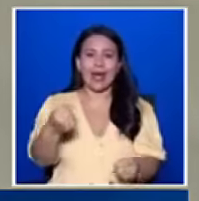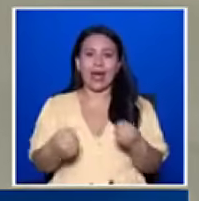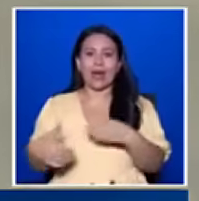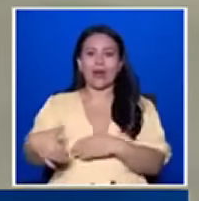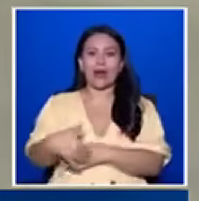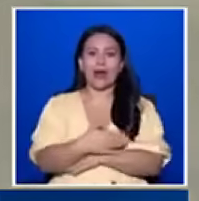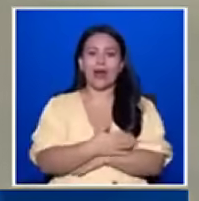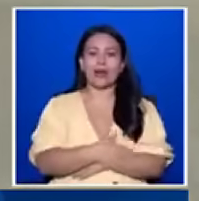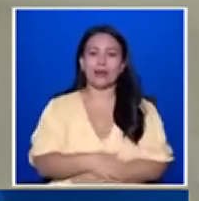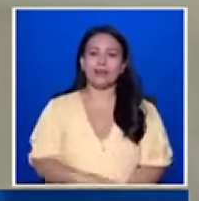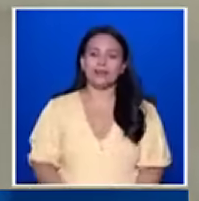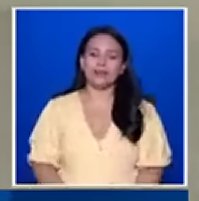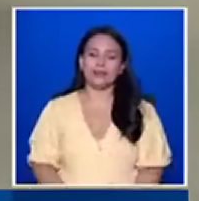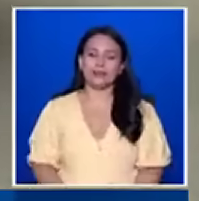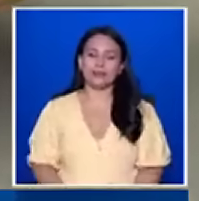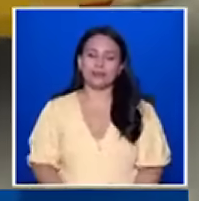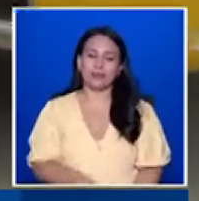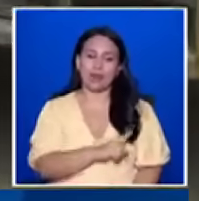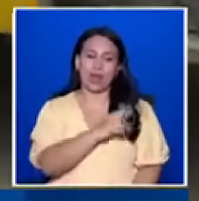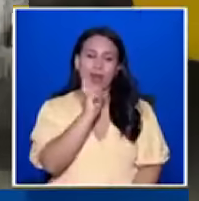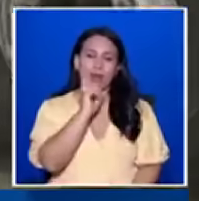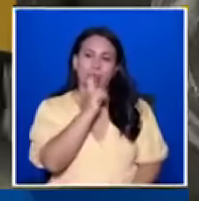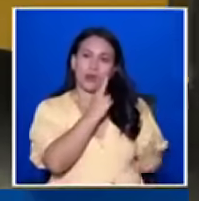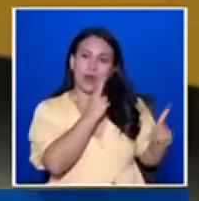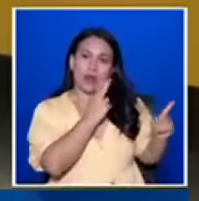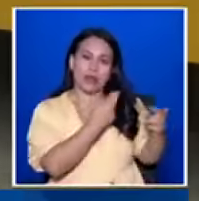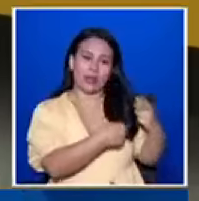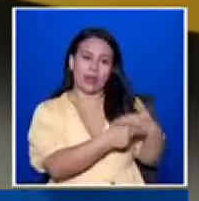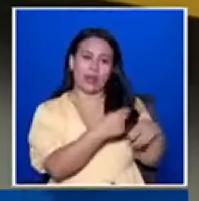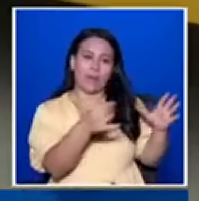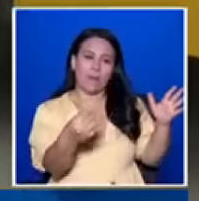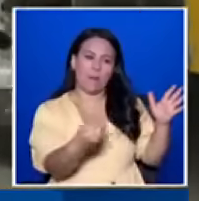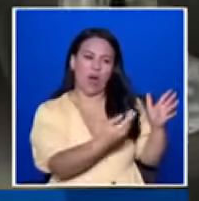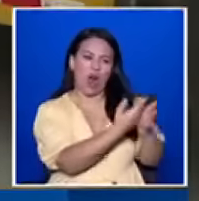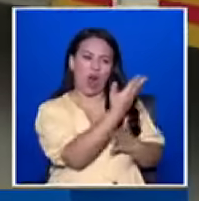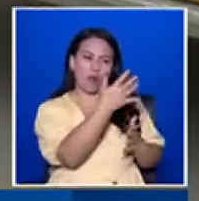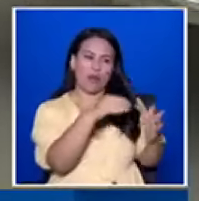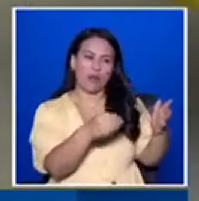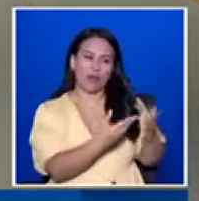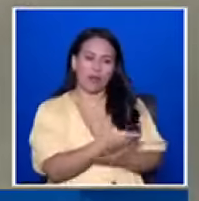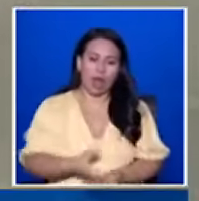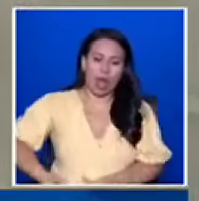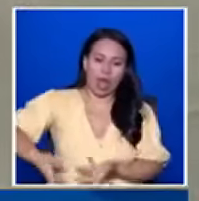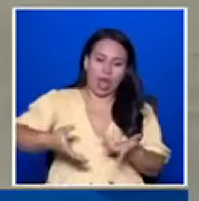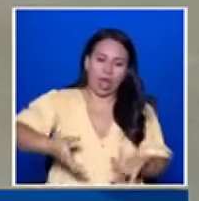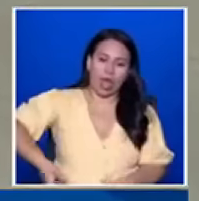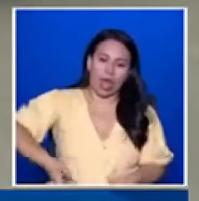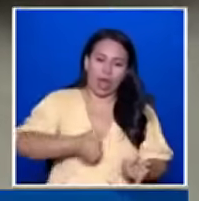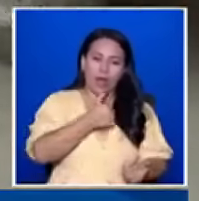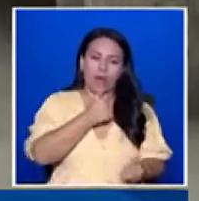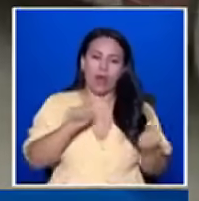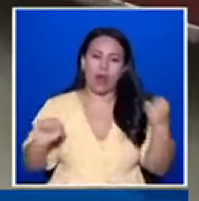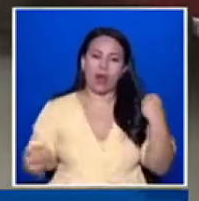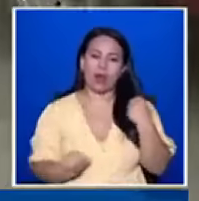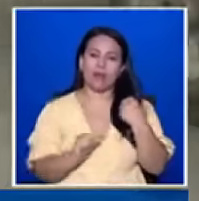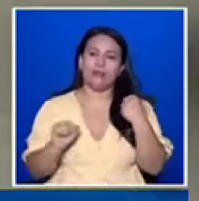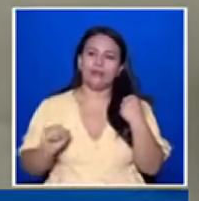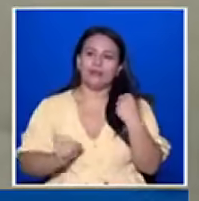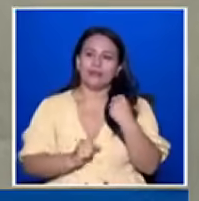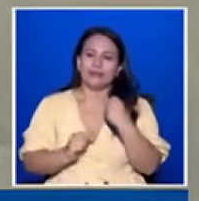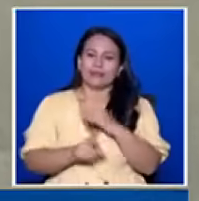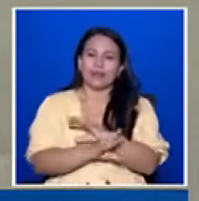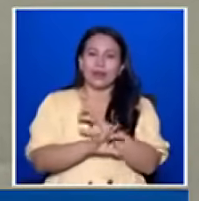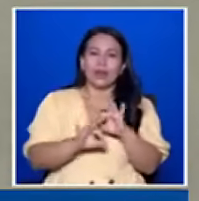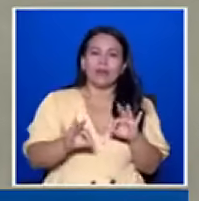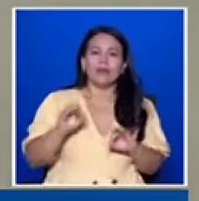Caballero, buen día. Ustedes tienen un negocio también aquí, me imagino que todo el tiempo, a cada rato, están limpiando, barriendo. Sí, muy buenos